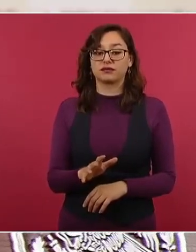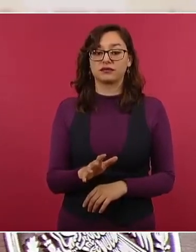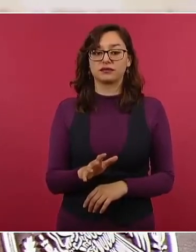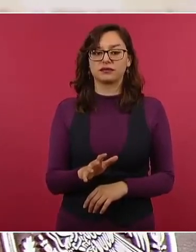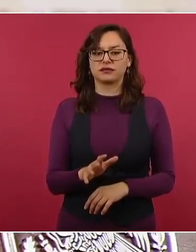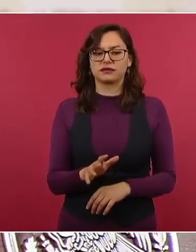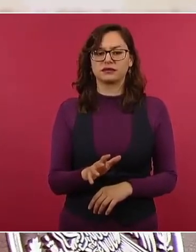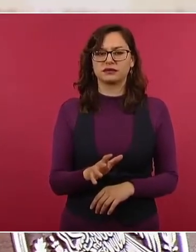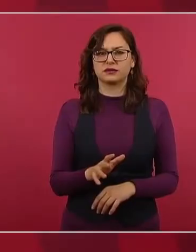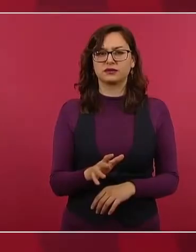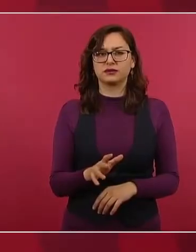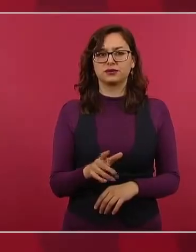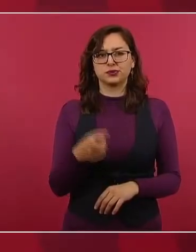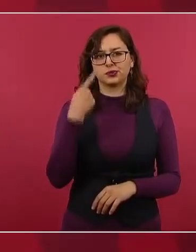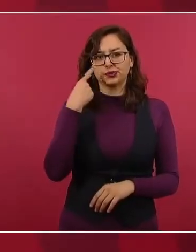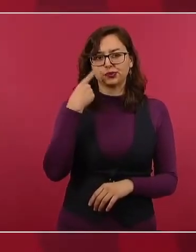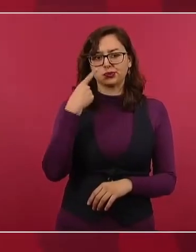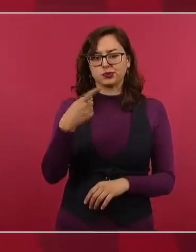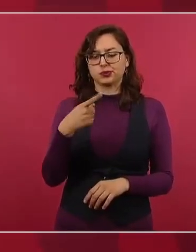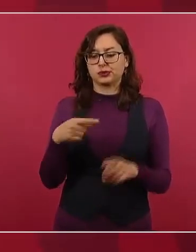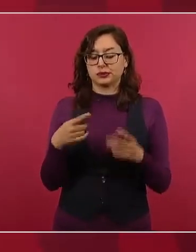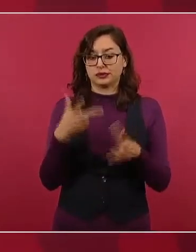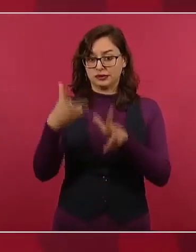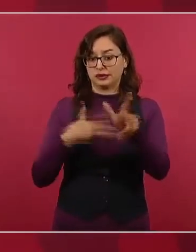en el tramo 2,